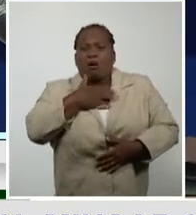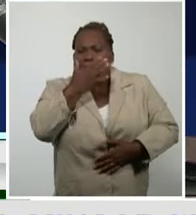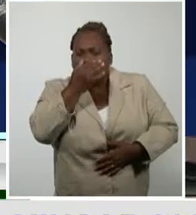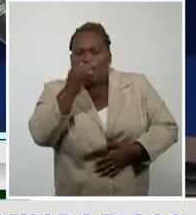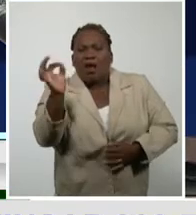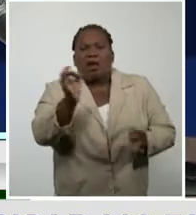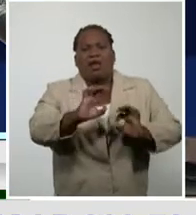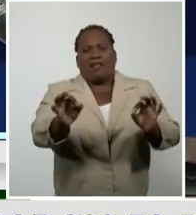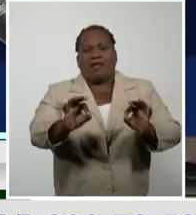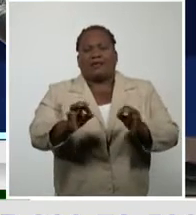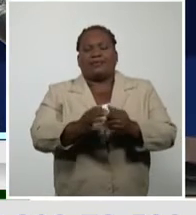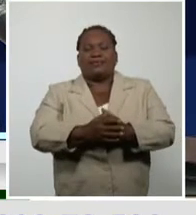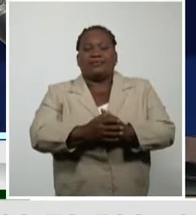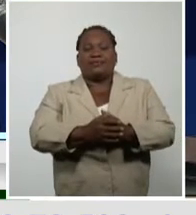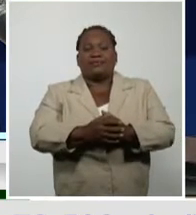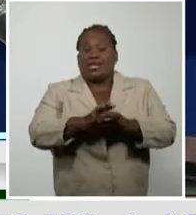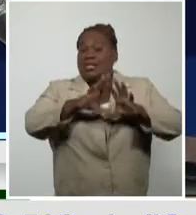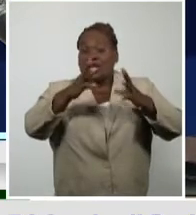epidemia,